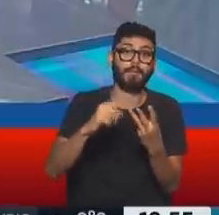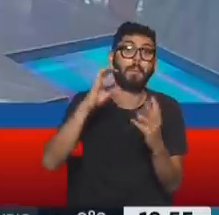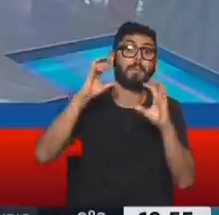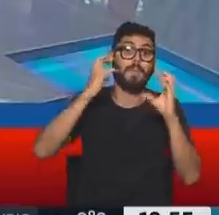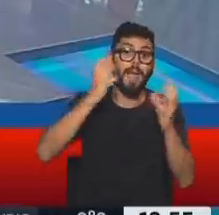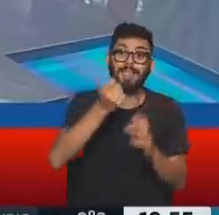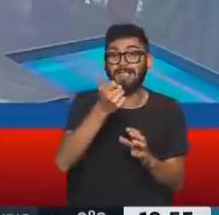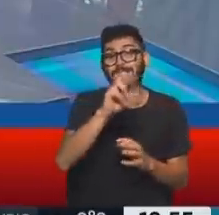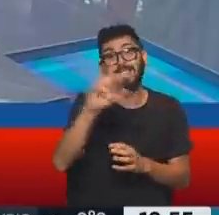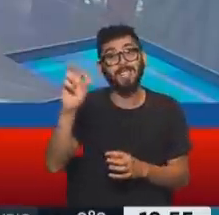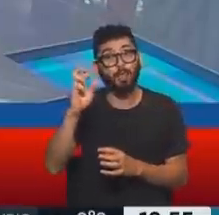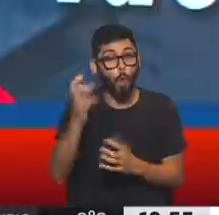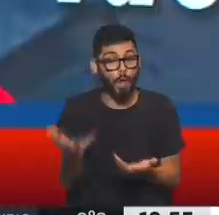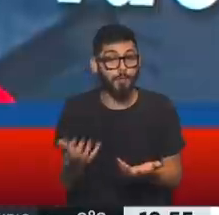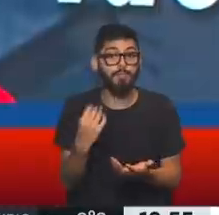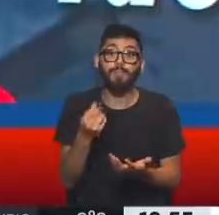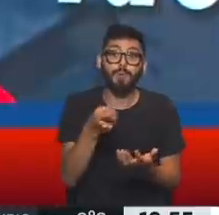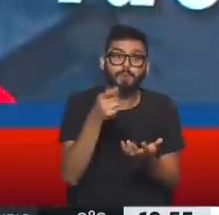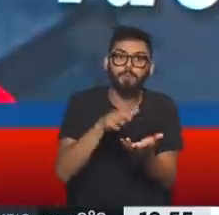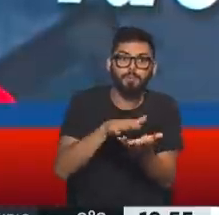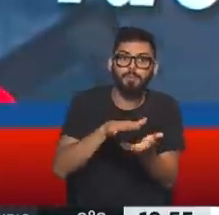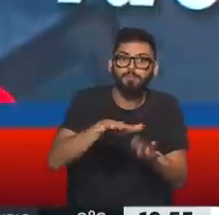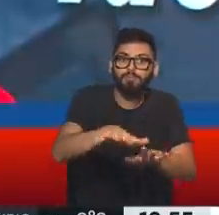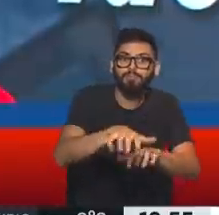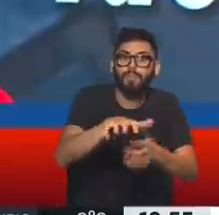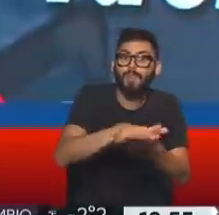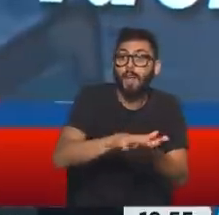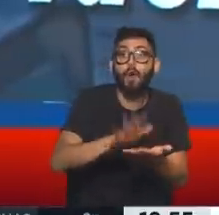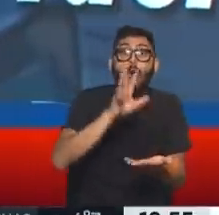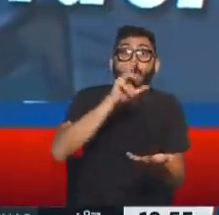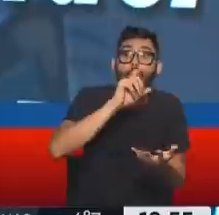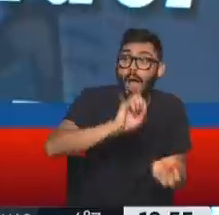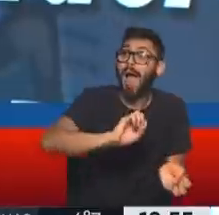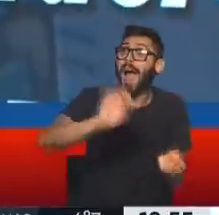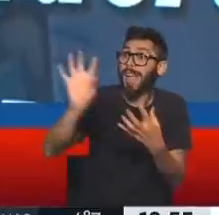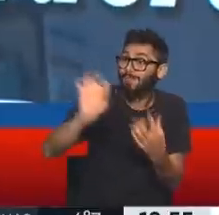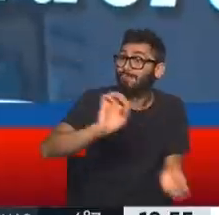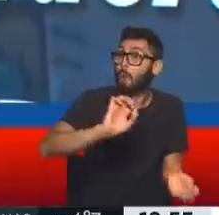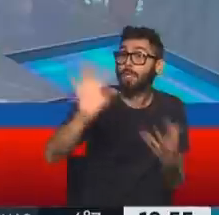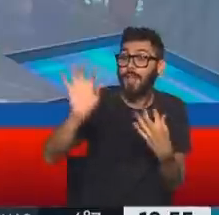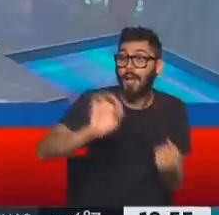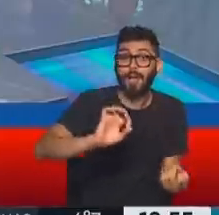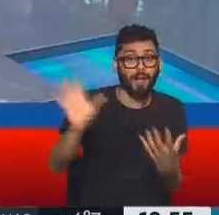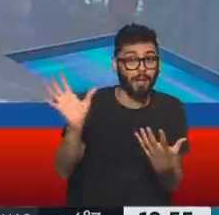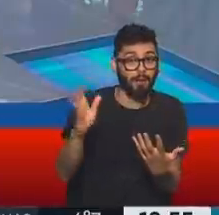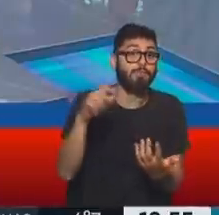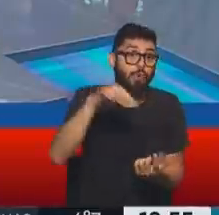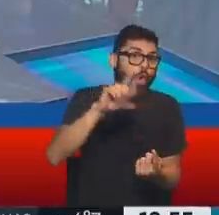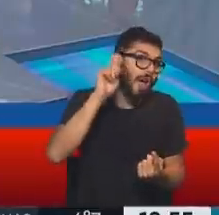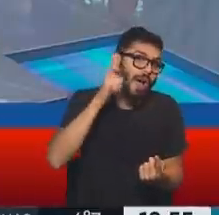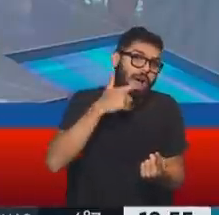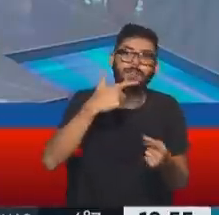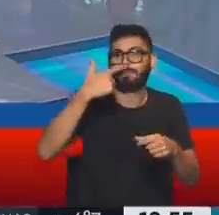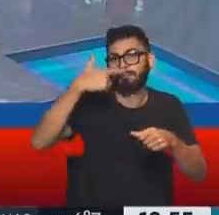llegando a los 300 porque bueno porque son todas materias primas que rusia exporta y hoy la oferta de tanto del gas como del petróleo